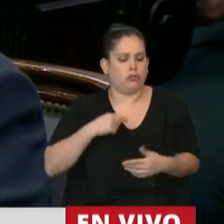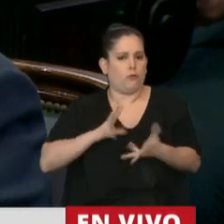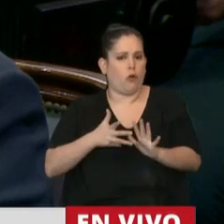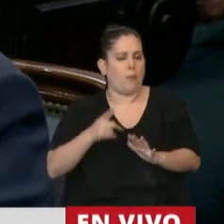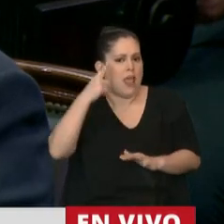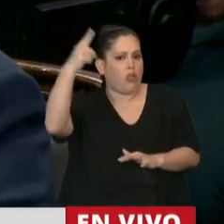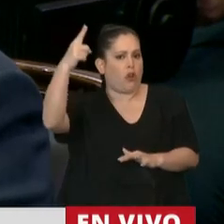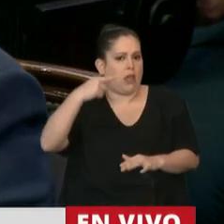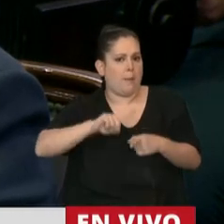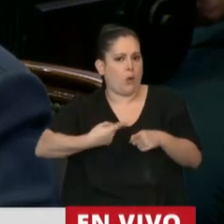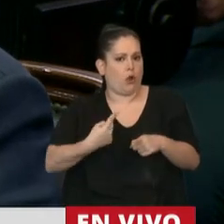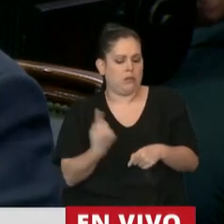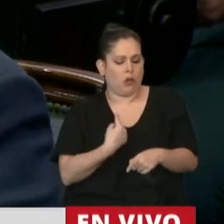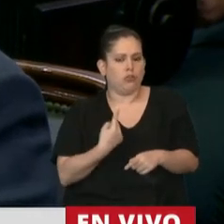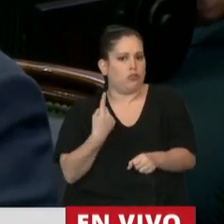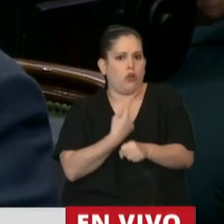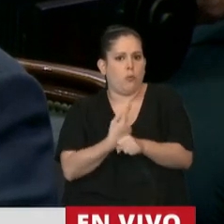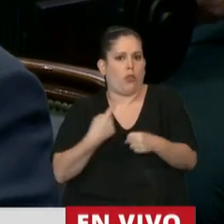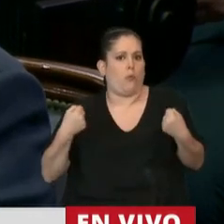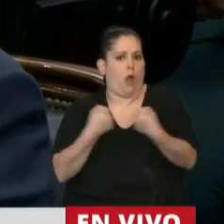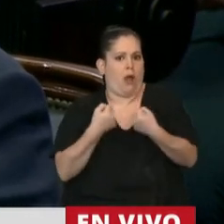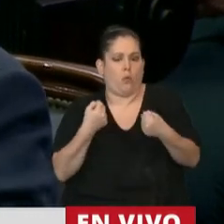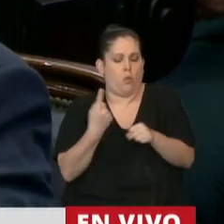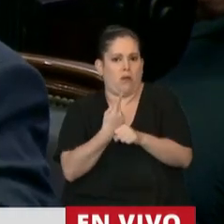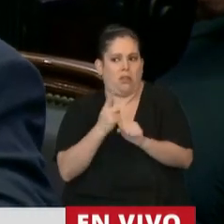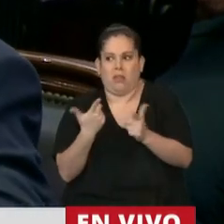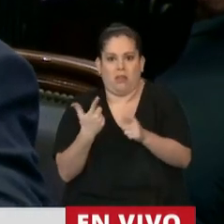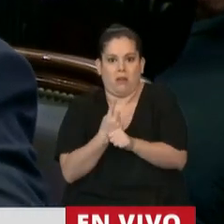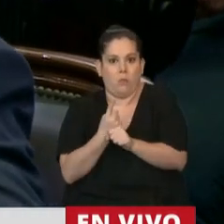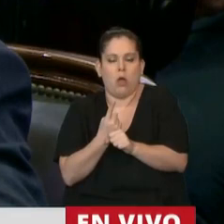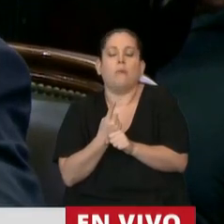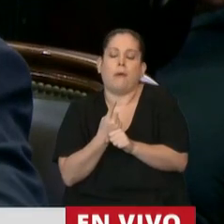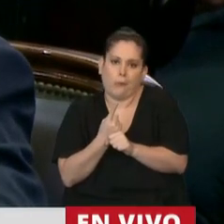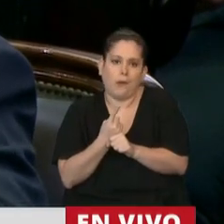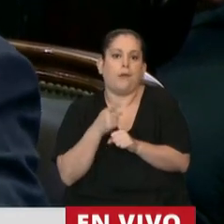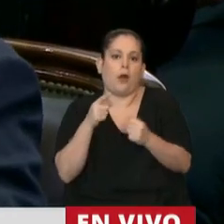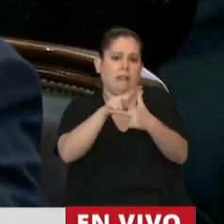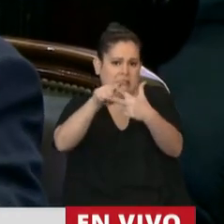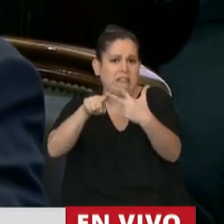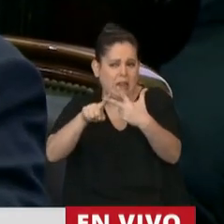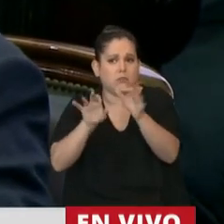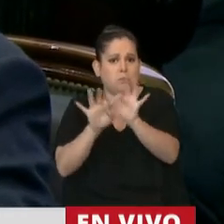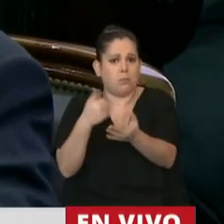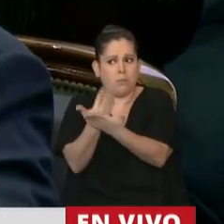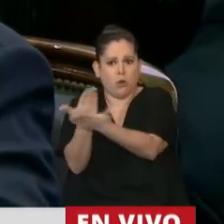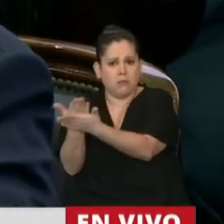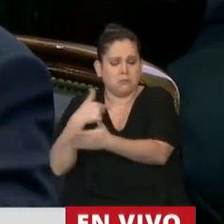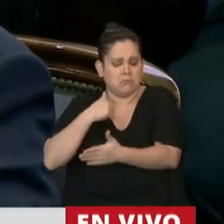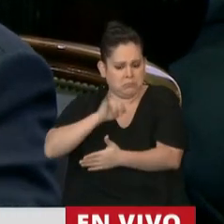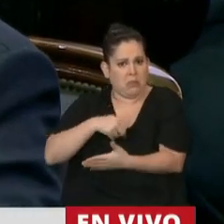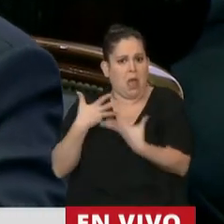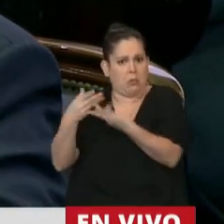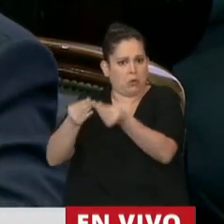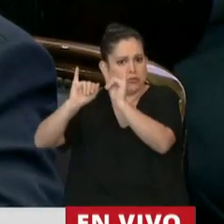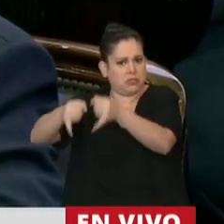cuanto a aquello que nosotros no podemos acordar, no obstante que ambos proyectos los vamos a acompañar en general, porque